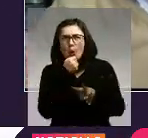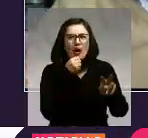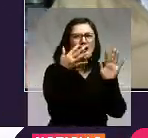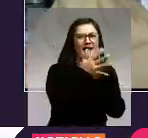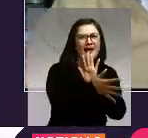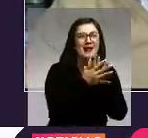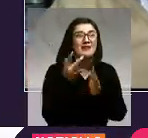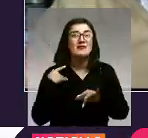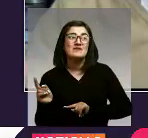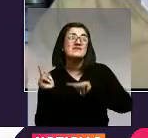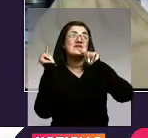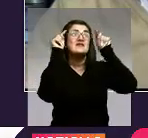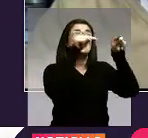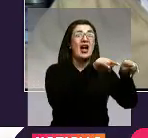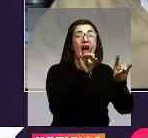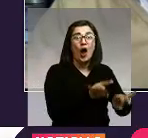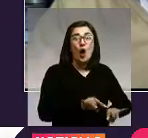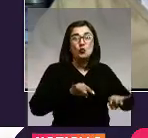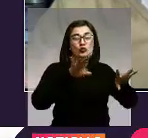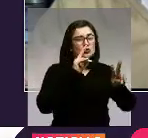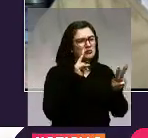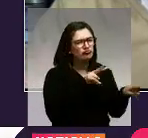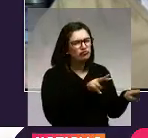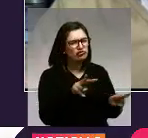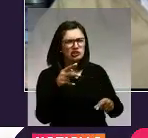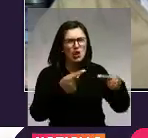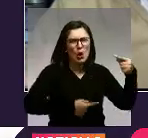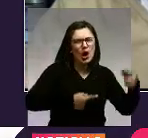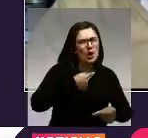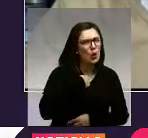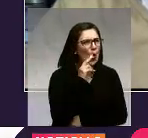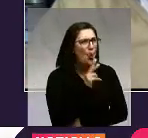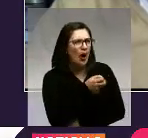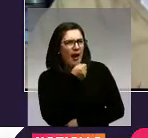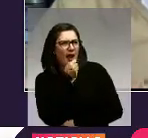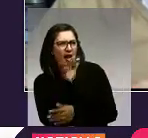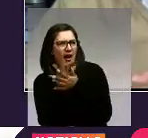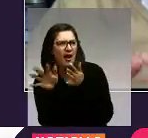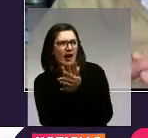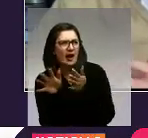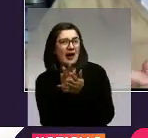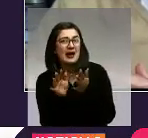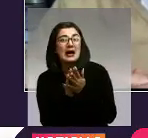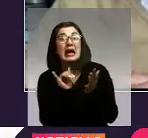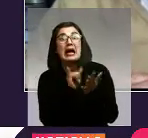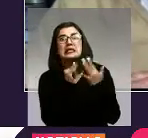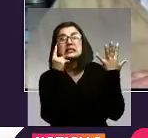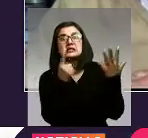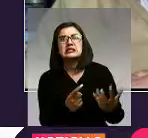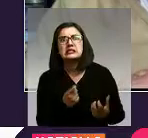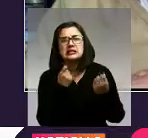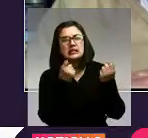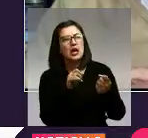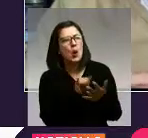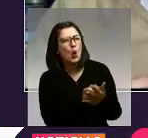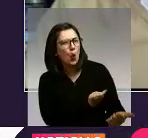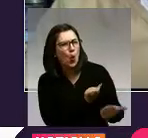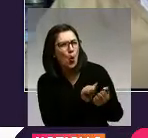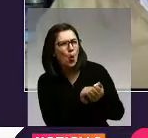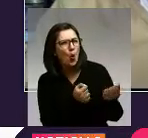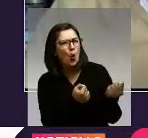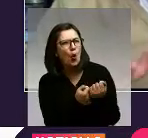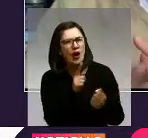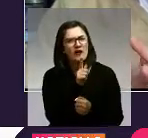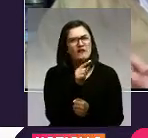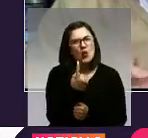Australia a poder transmitir esta competencia para iniciar allí 6 años de estar acompañando la Fórmula 1 desde